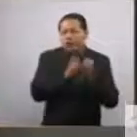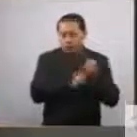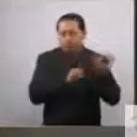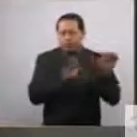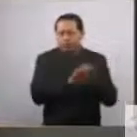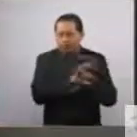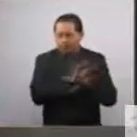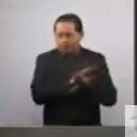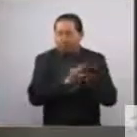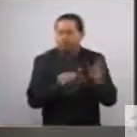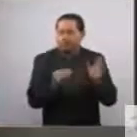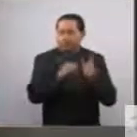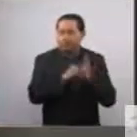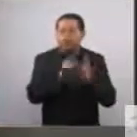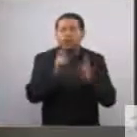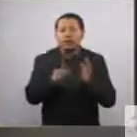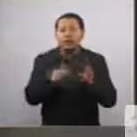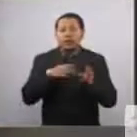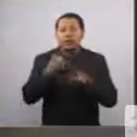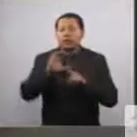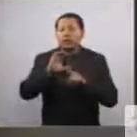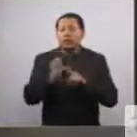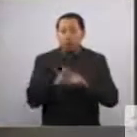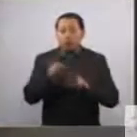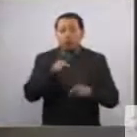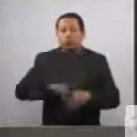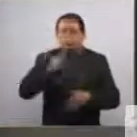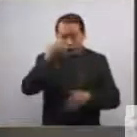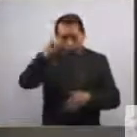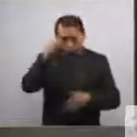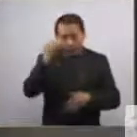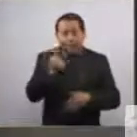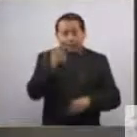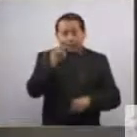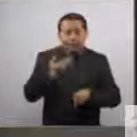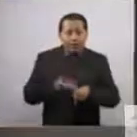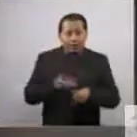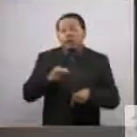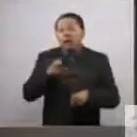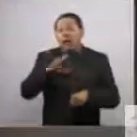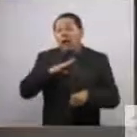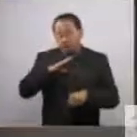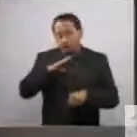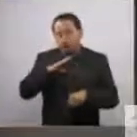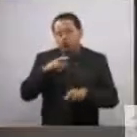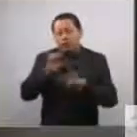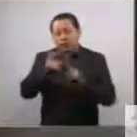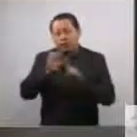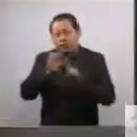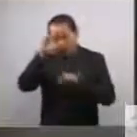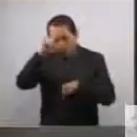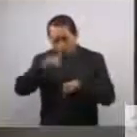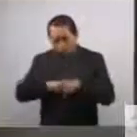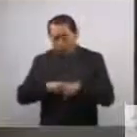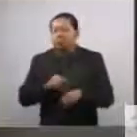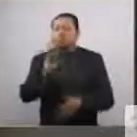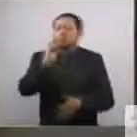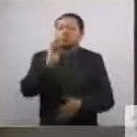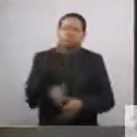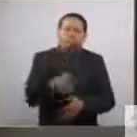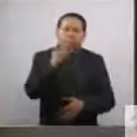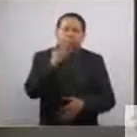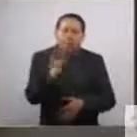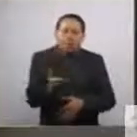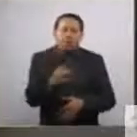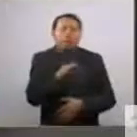como integrante de la Comisión de Pueblos Indígenas y como secretario de la Comisión de Cultura, estoy a favor de este dictamen